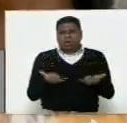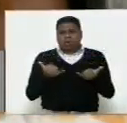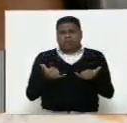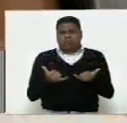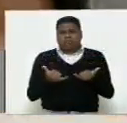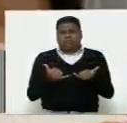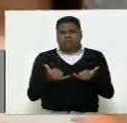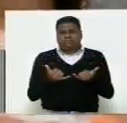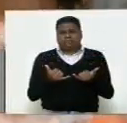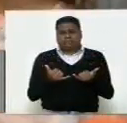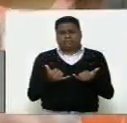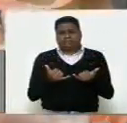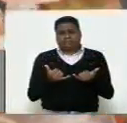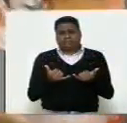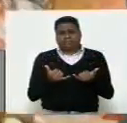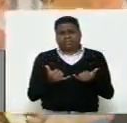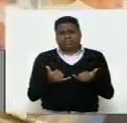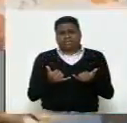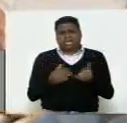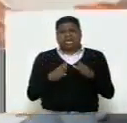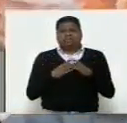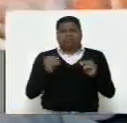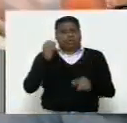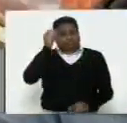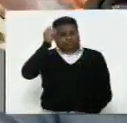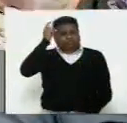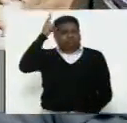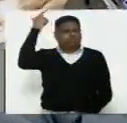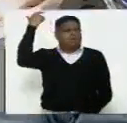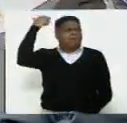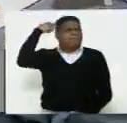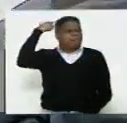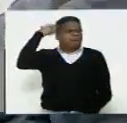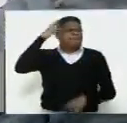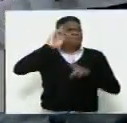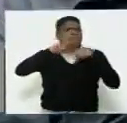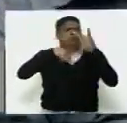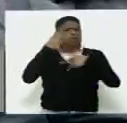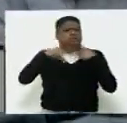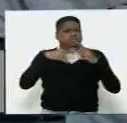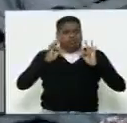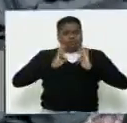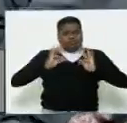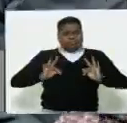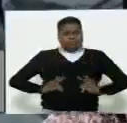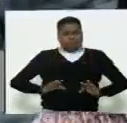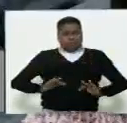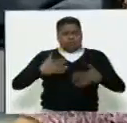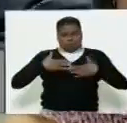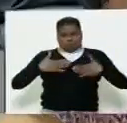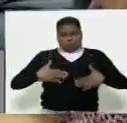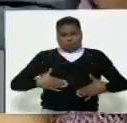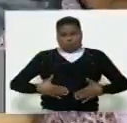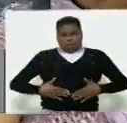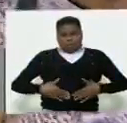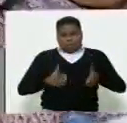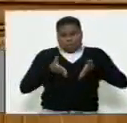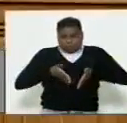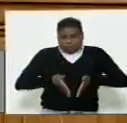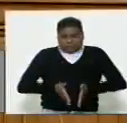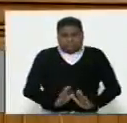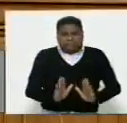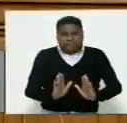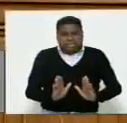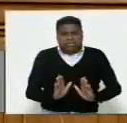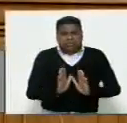bien la autonomía y la capacidad que tenemos las mujeres sobre los procesos fisiológicos naturales, como es el parto y el